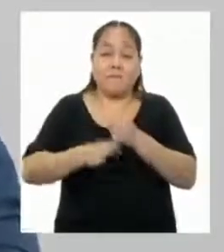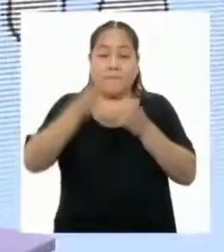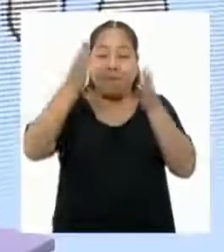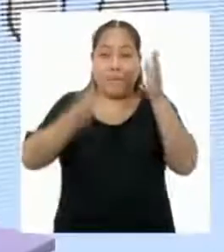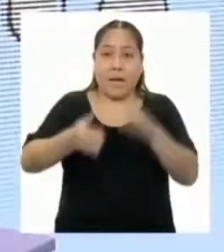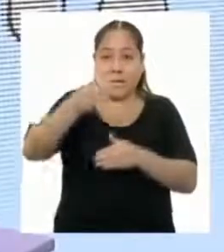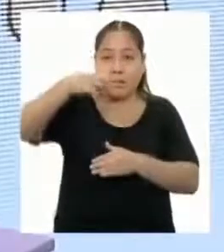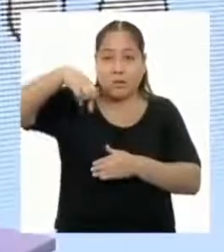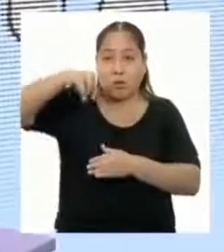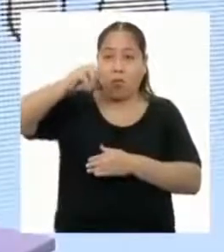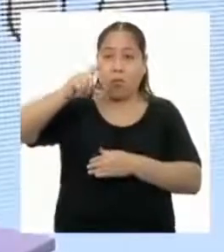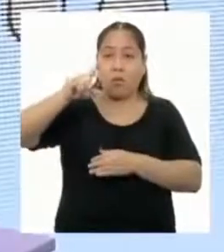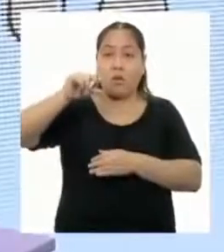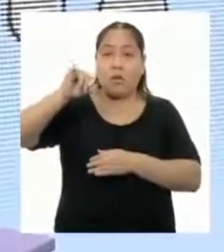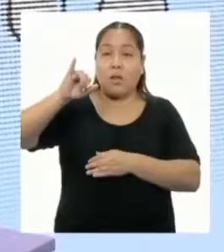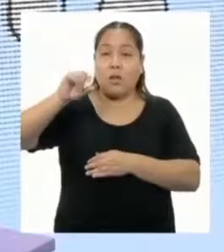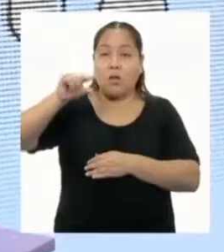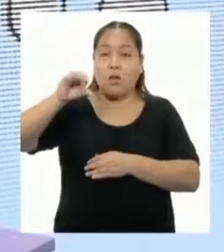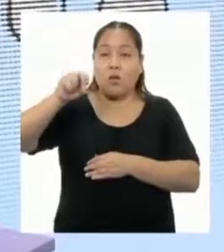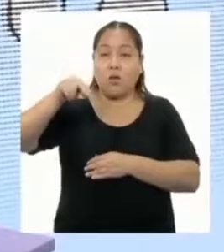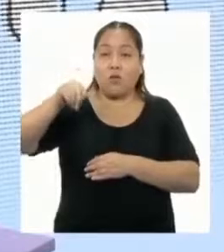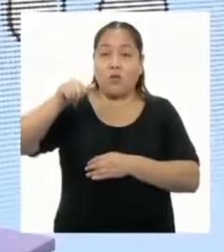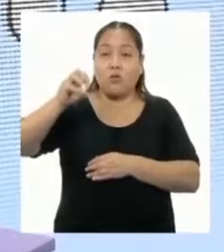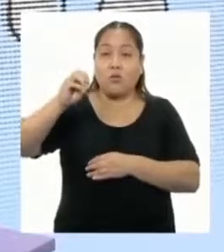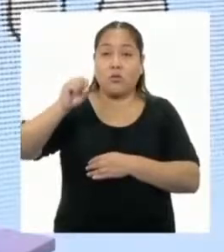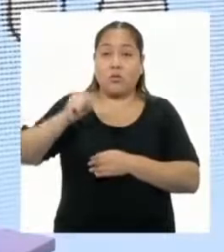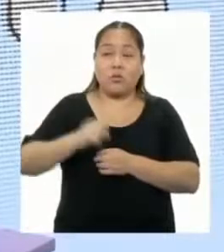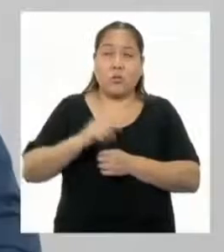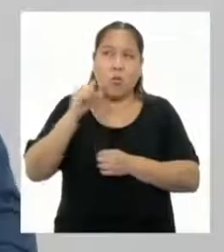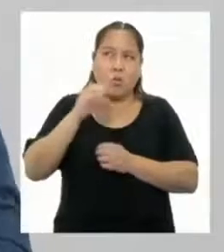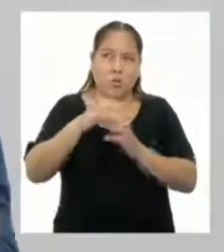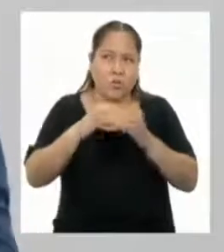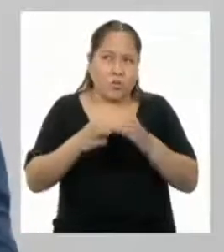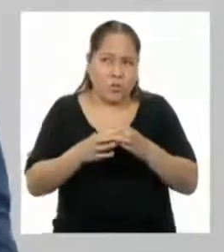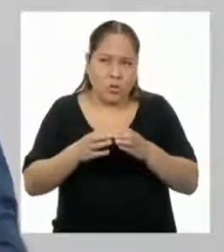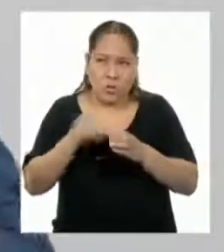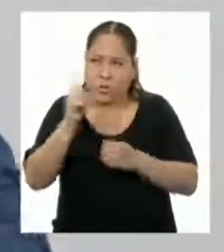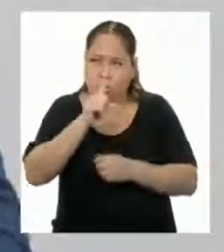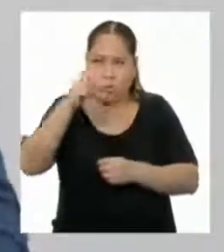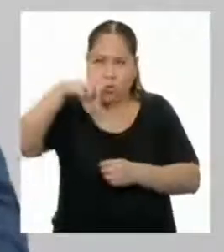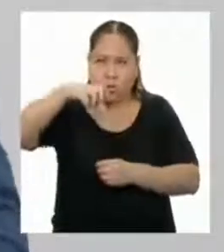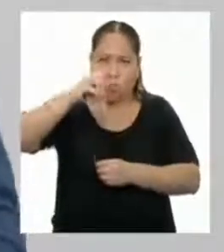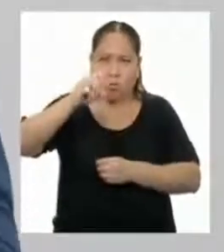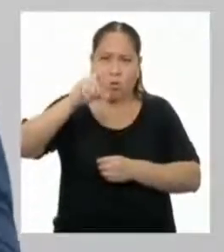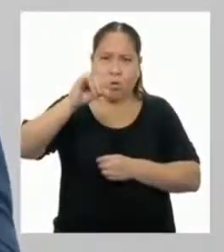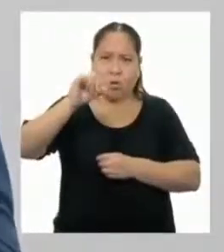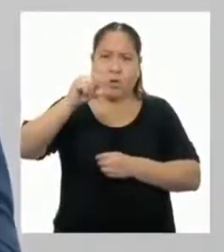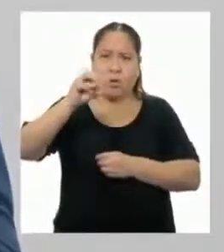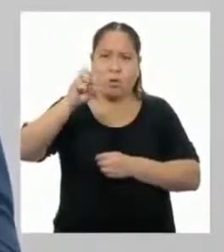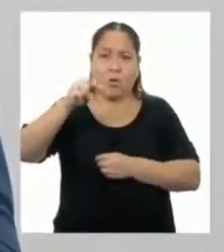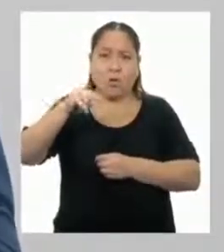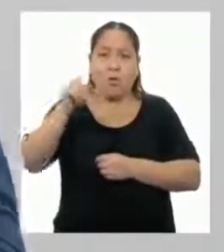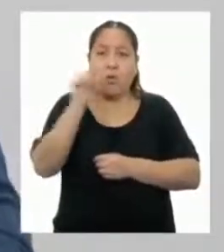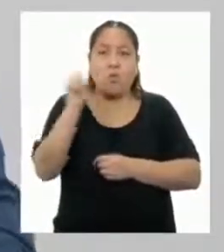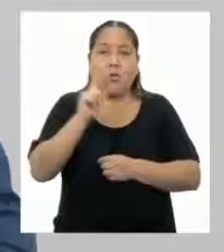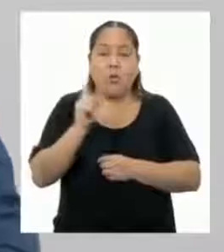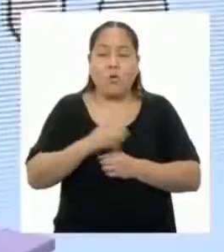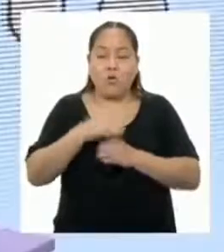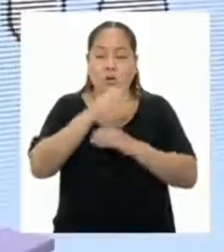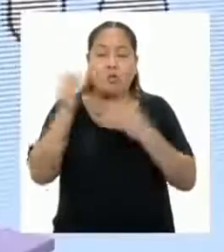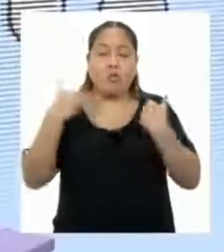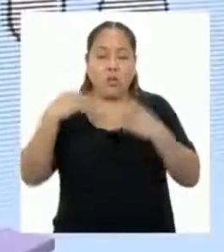polígonos. ¿Un círculo no es un polígono? No, porque no está formado por